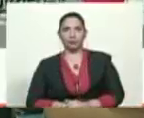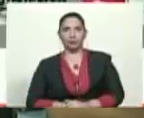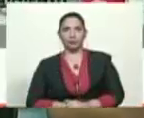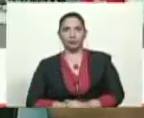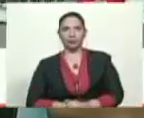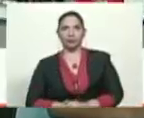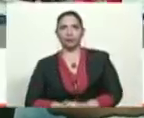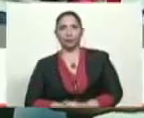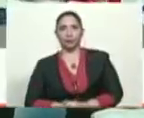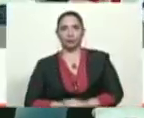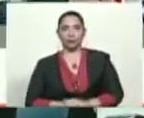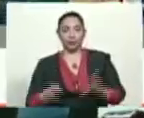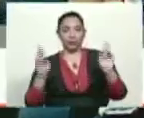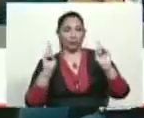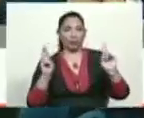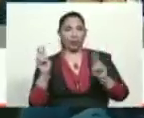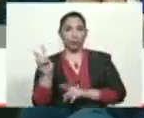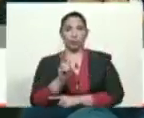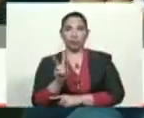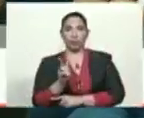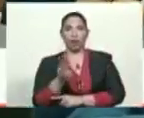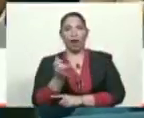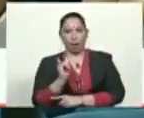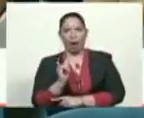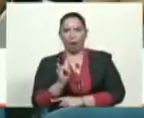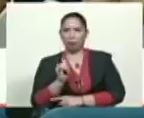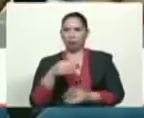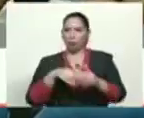afortunadamente venezuela tiene sus recursos